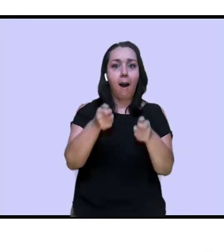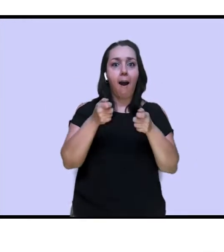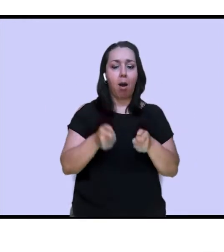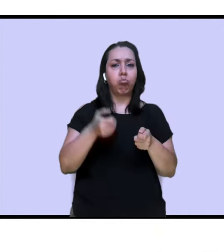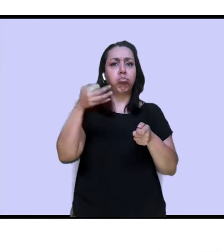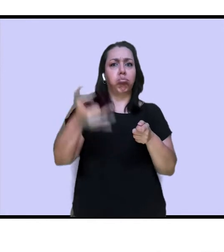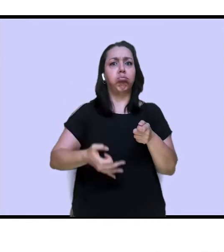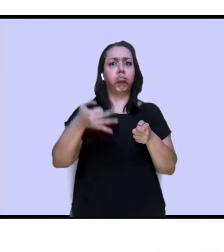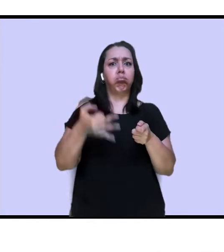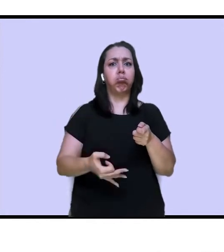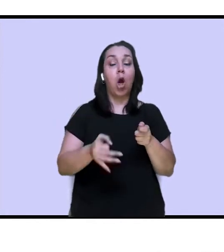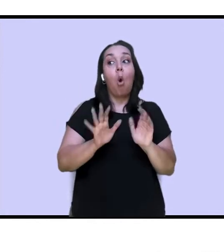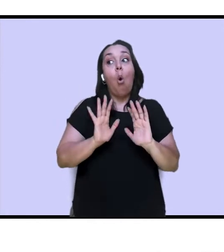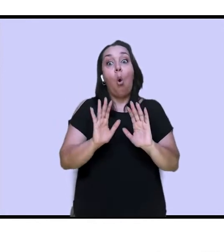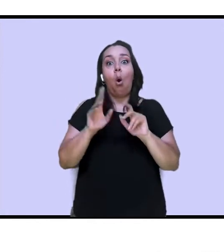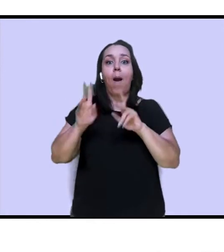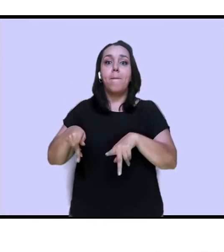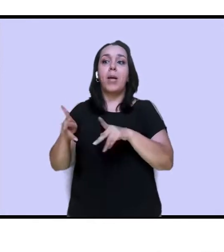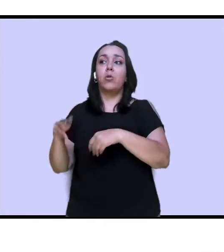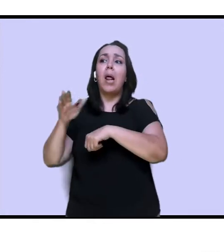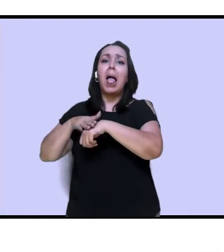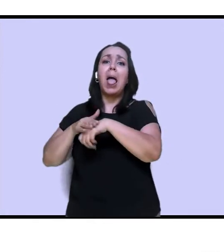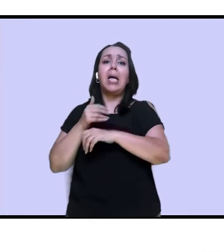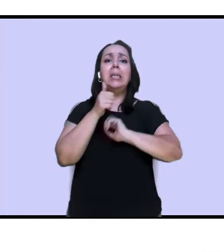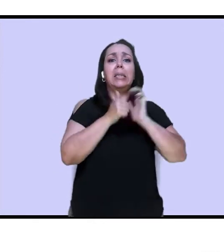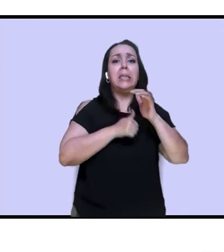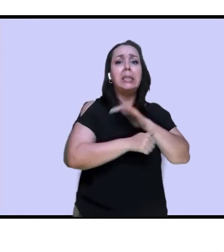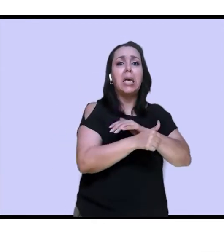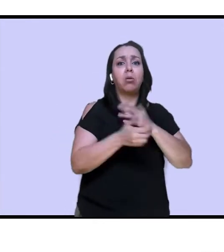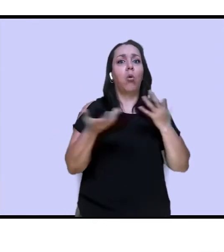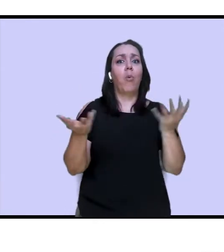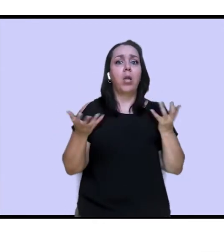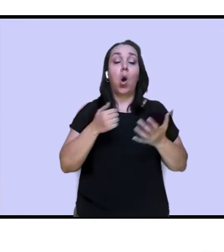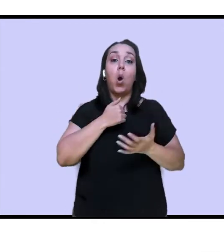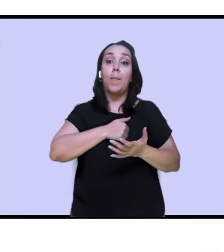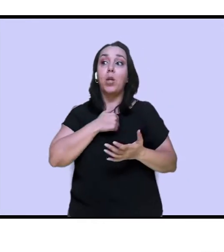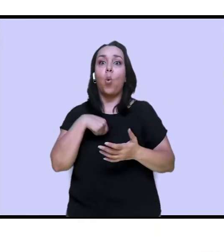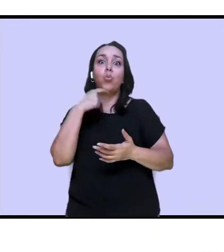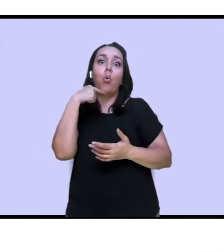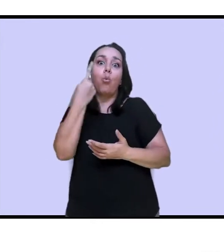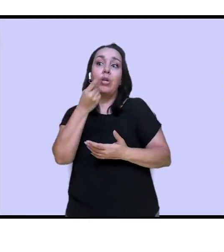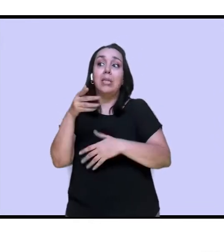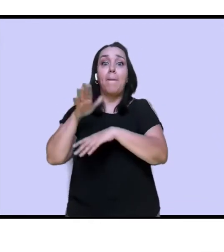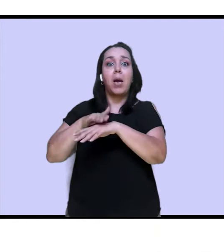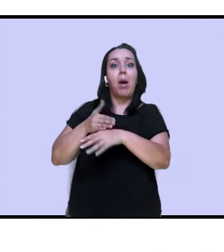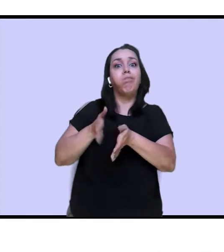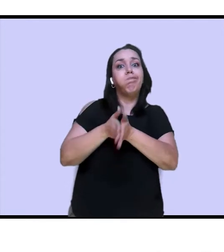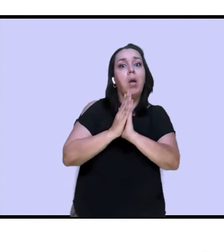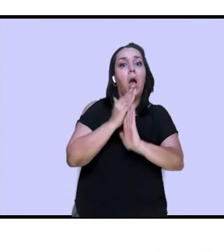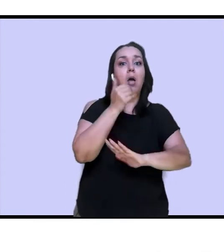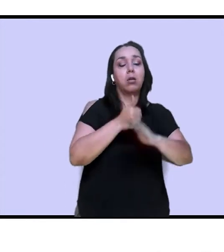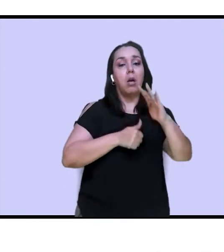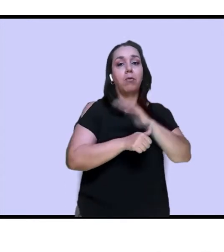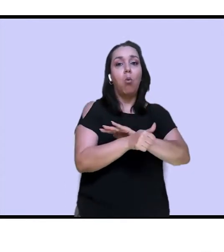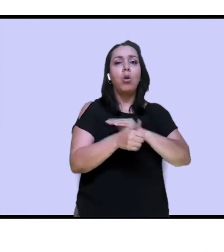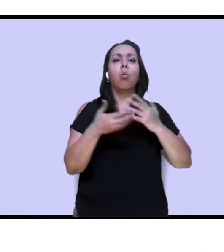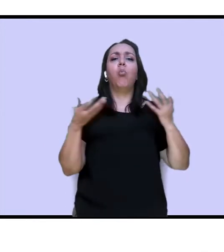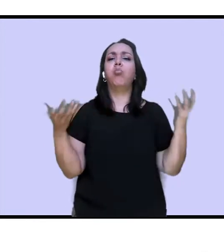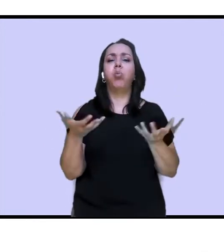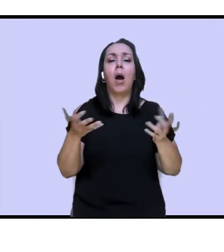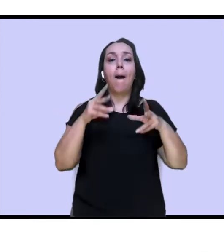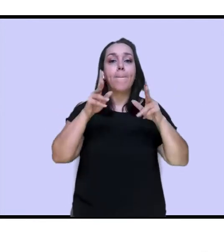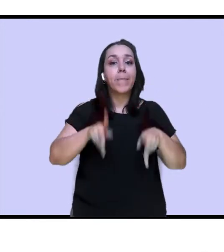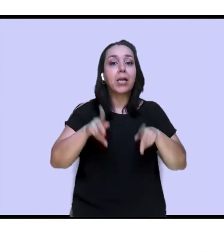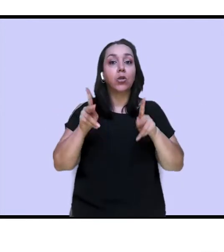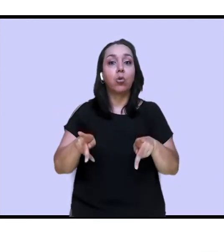día o las personas refugiantes y solicitantes de refugio. Perdón, las personas refugiadas y solicitantes de refugio. Mientras